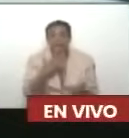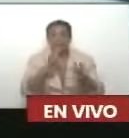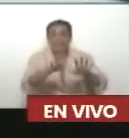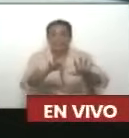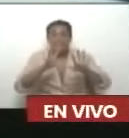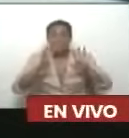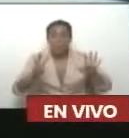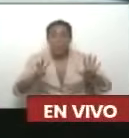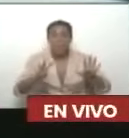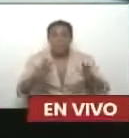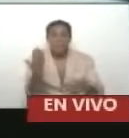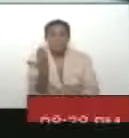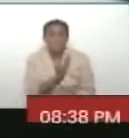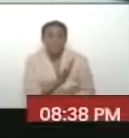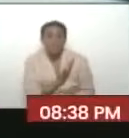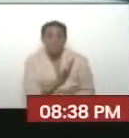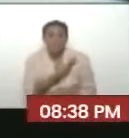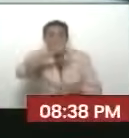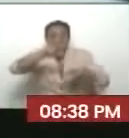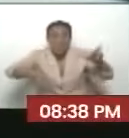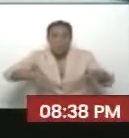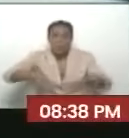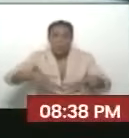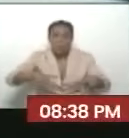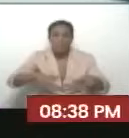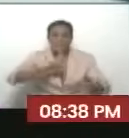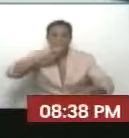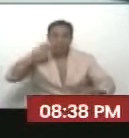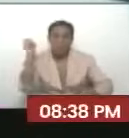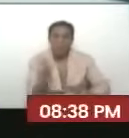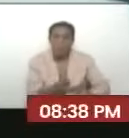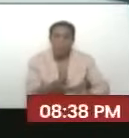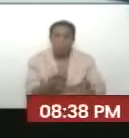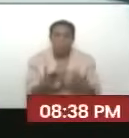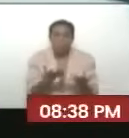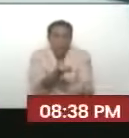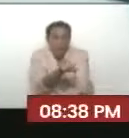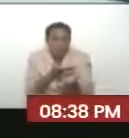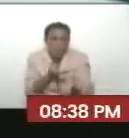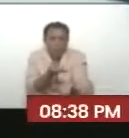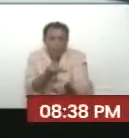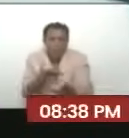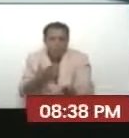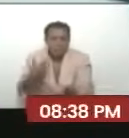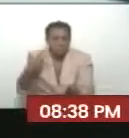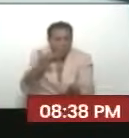19 víctimas de la violencia, del odio de las guarimbas.